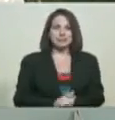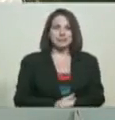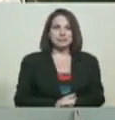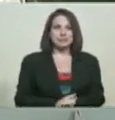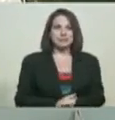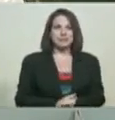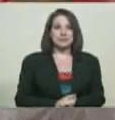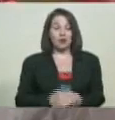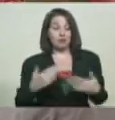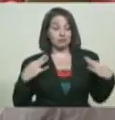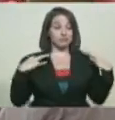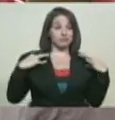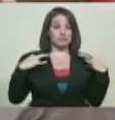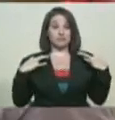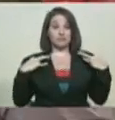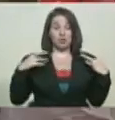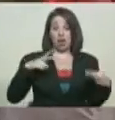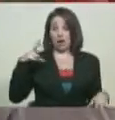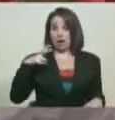se puso elegante vale